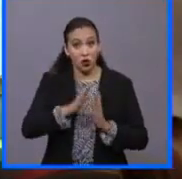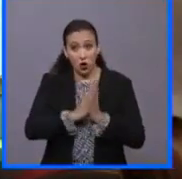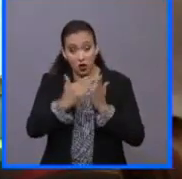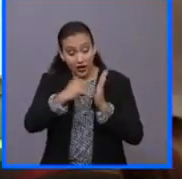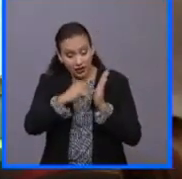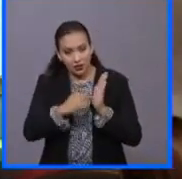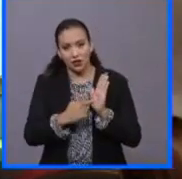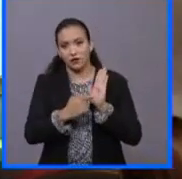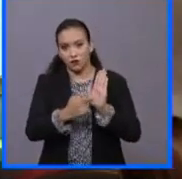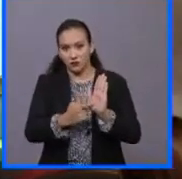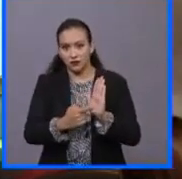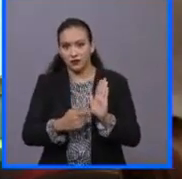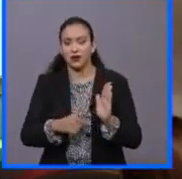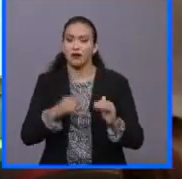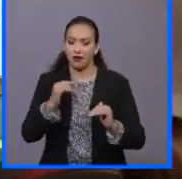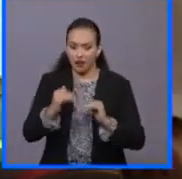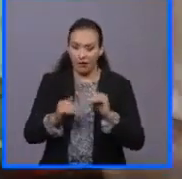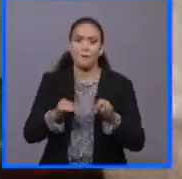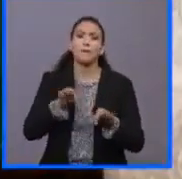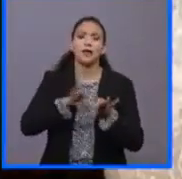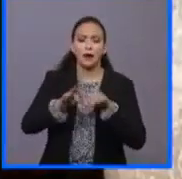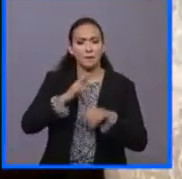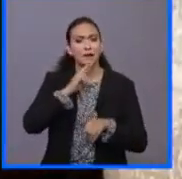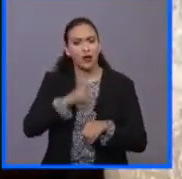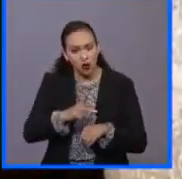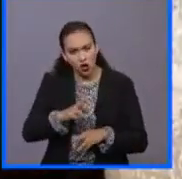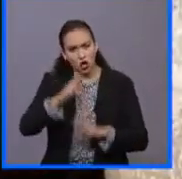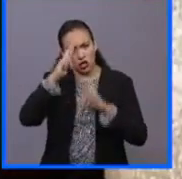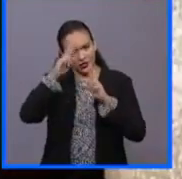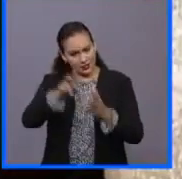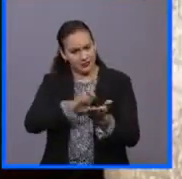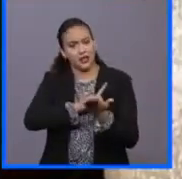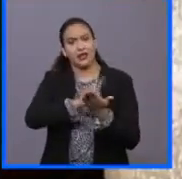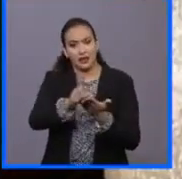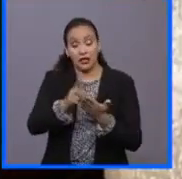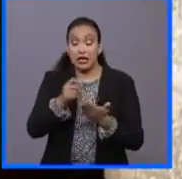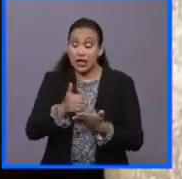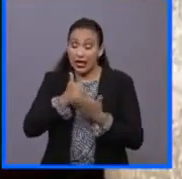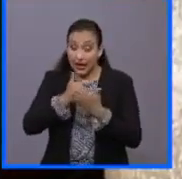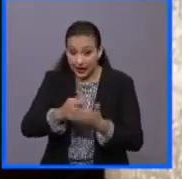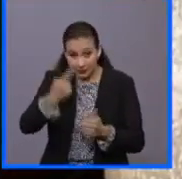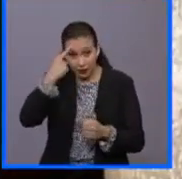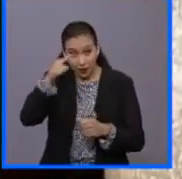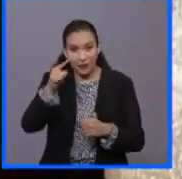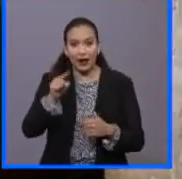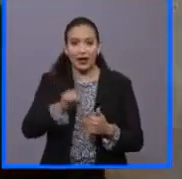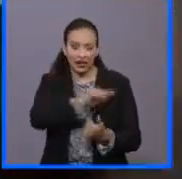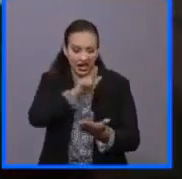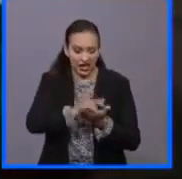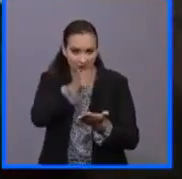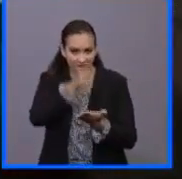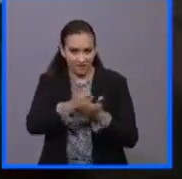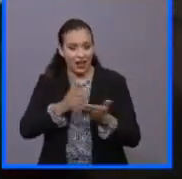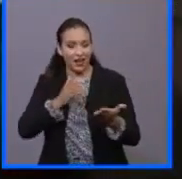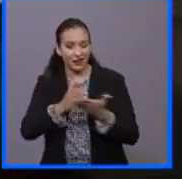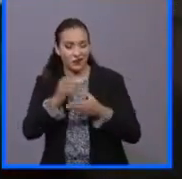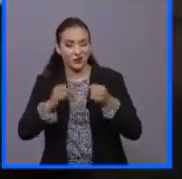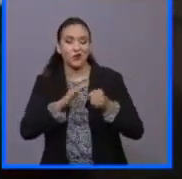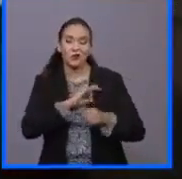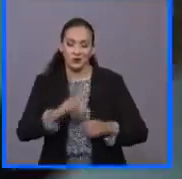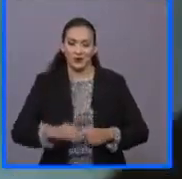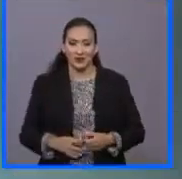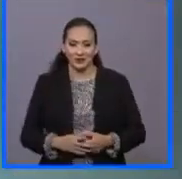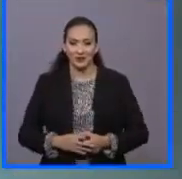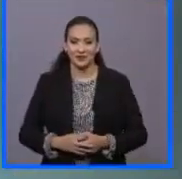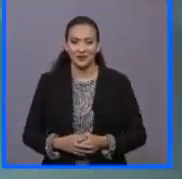son un avance para consolidar un modelo laboral respetuoso de derechos y que aportan a la legitimidad del sistema de justicia en la